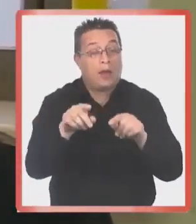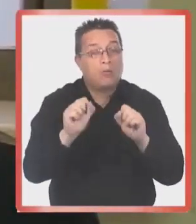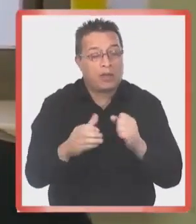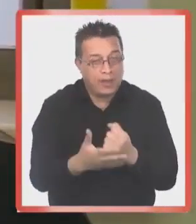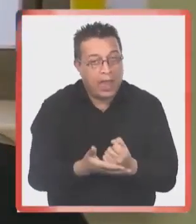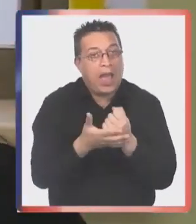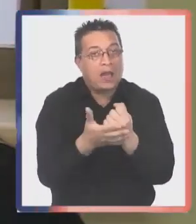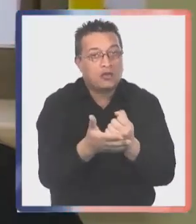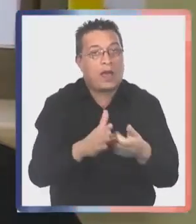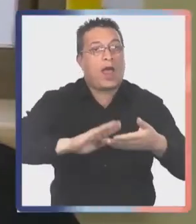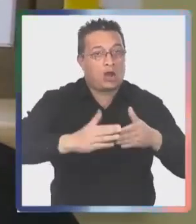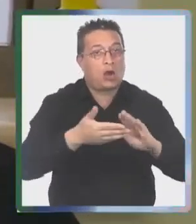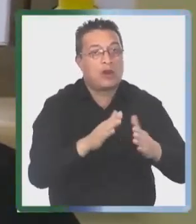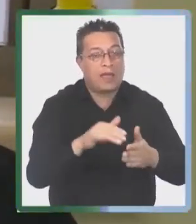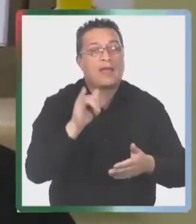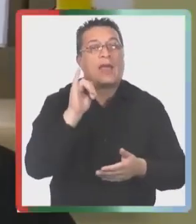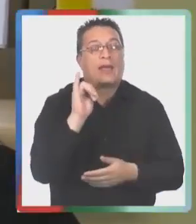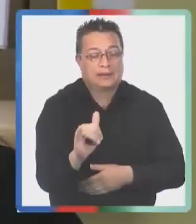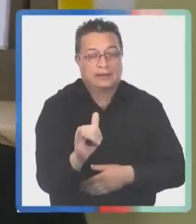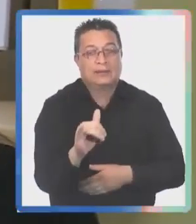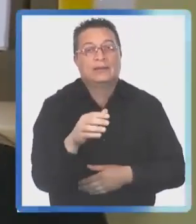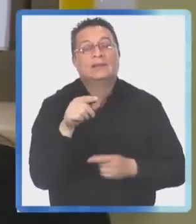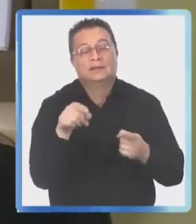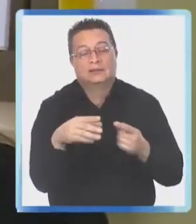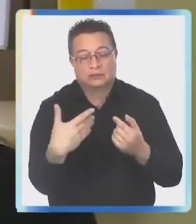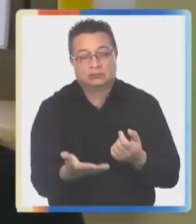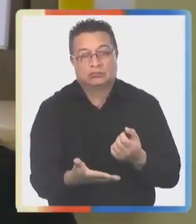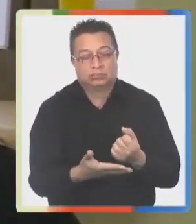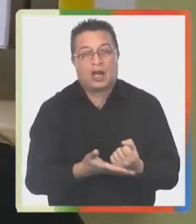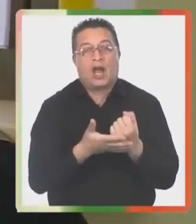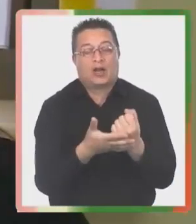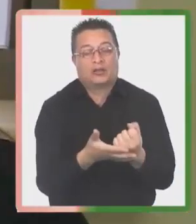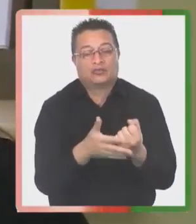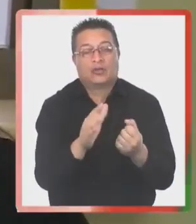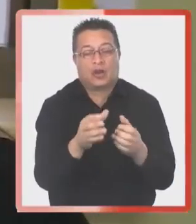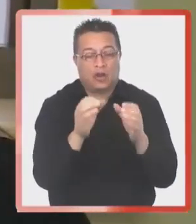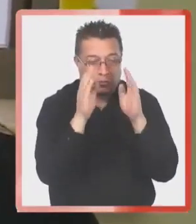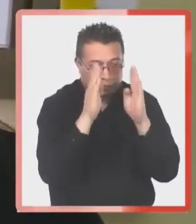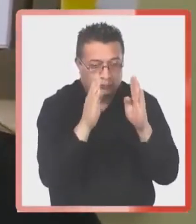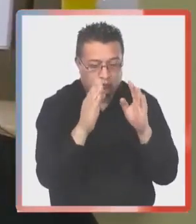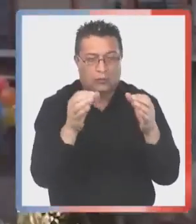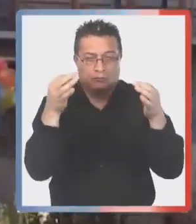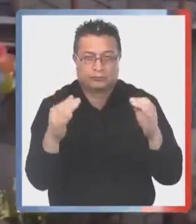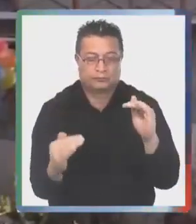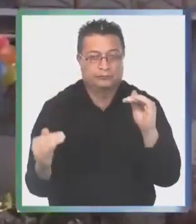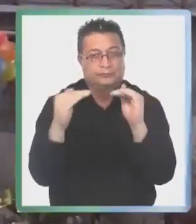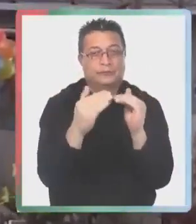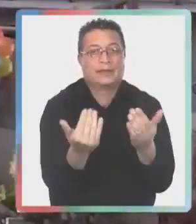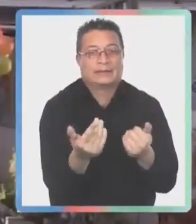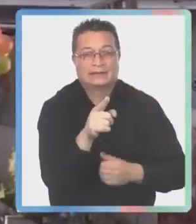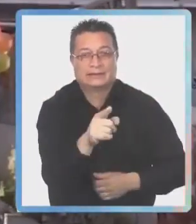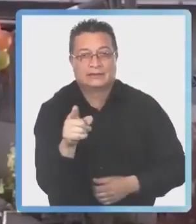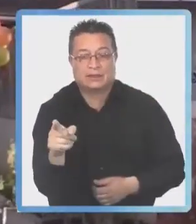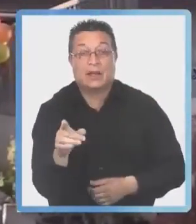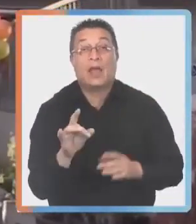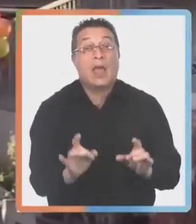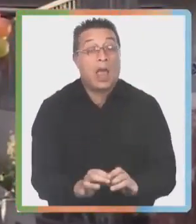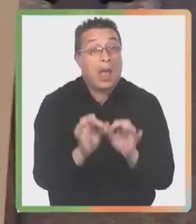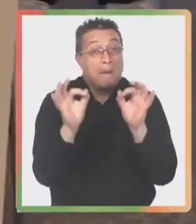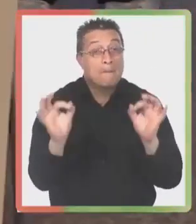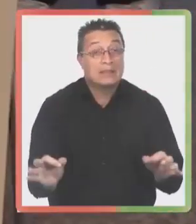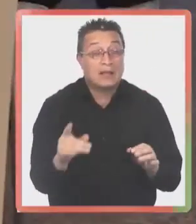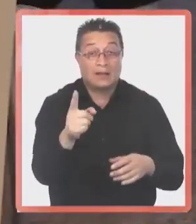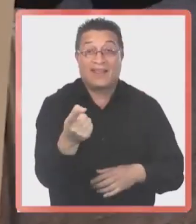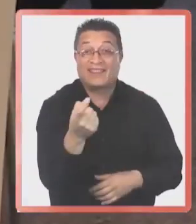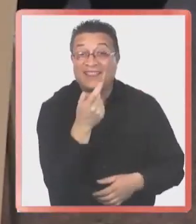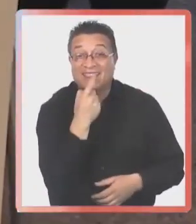constante, y poder así ayudar a nuestra comunidad y dar abasto y darles una atención oportuna cuando ellos necesitan. En el